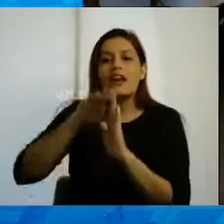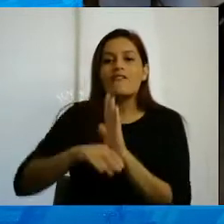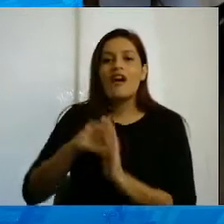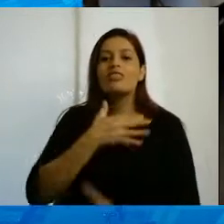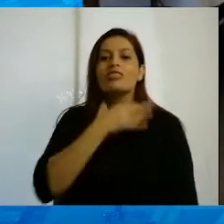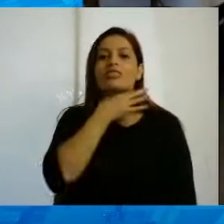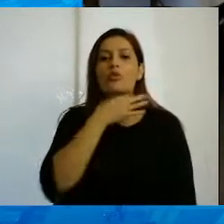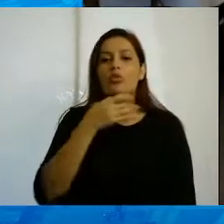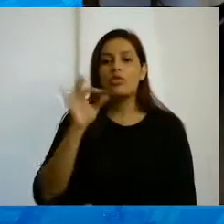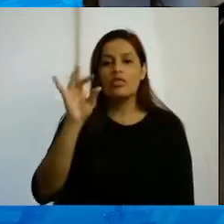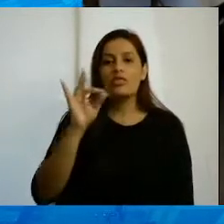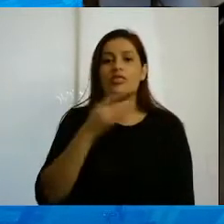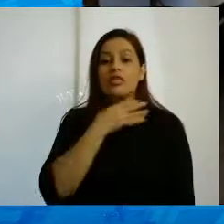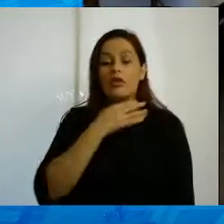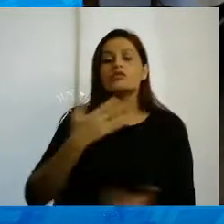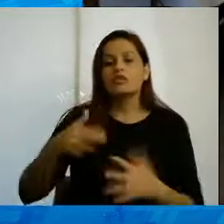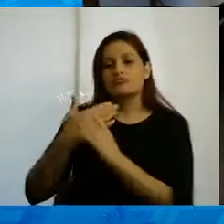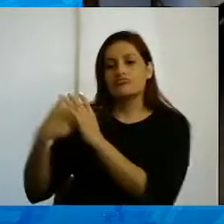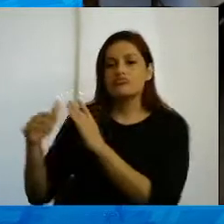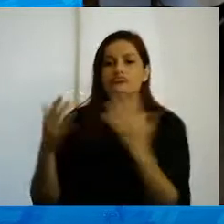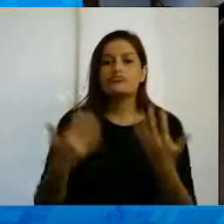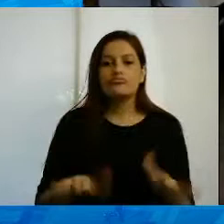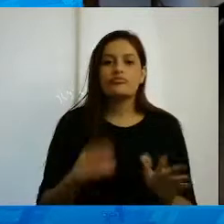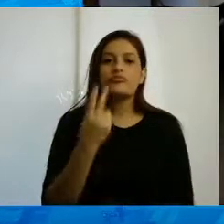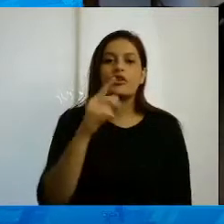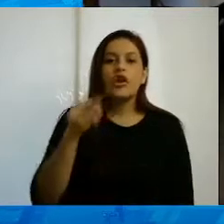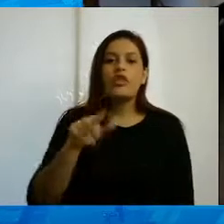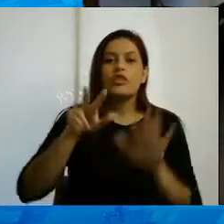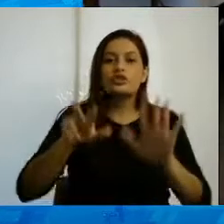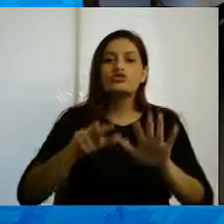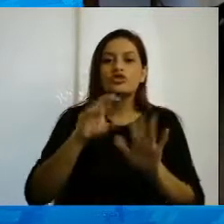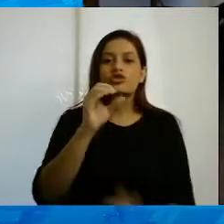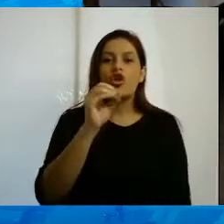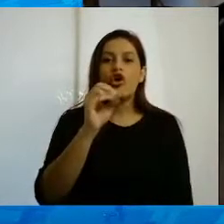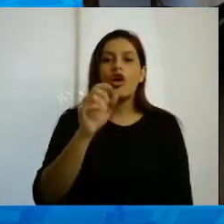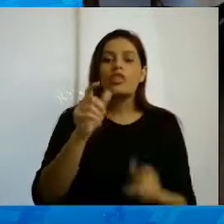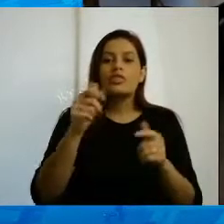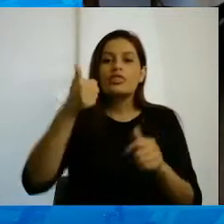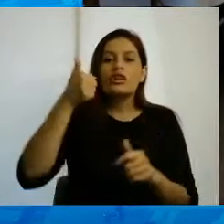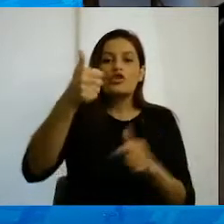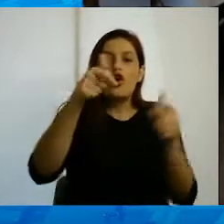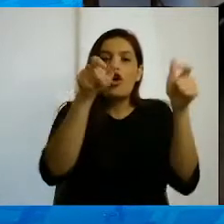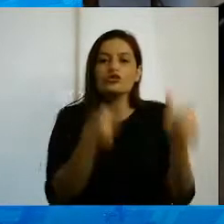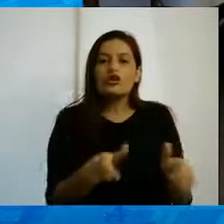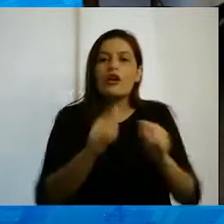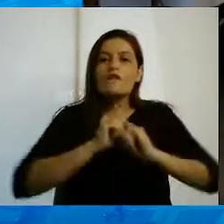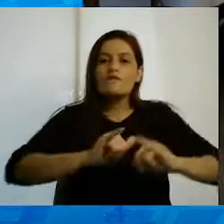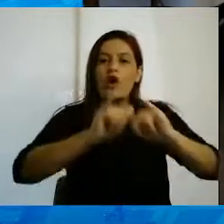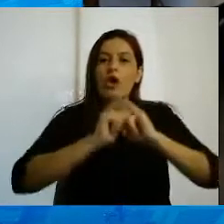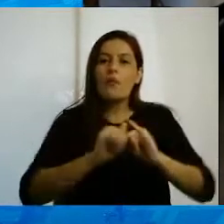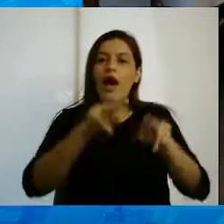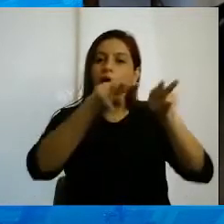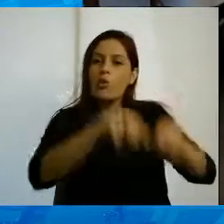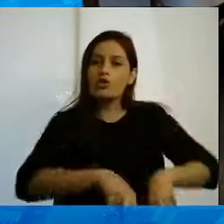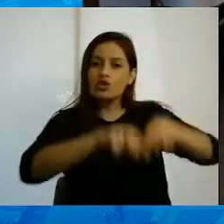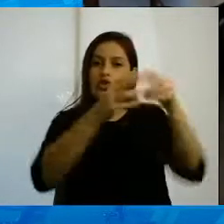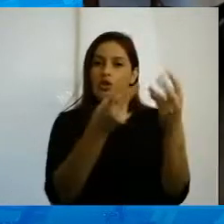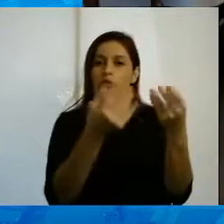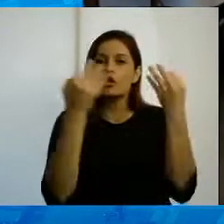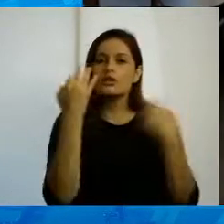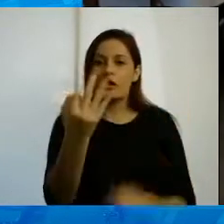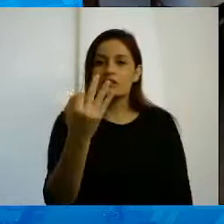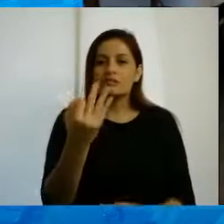deuda, enviado a la tesorería. 2.18, ordinario del director de control, donde informa la auditoría número 3, cumplimiento de ordenanza local